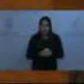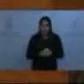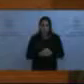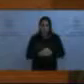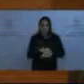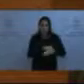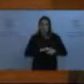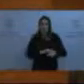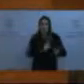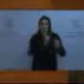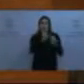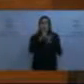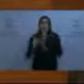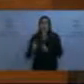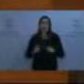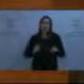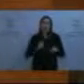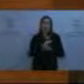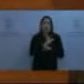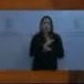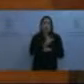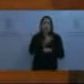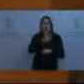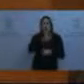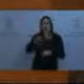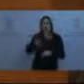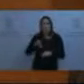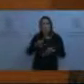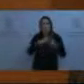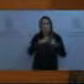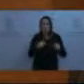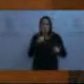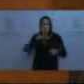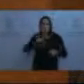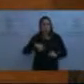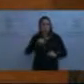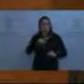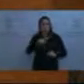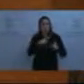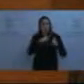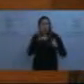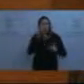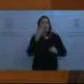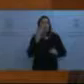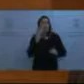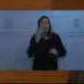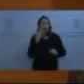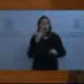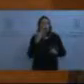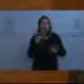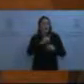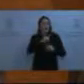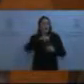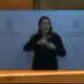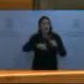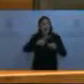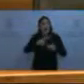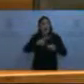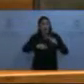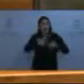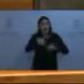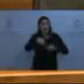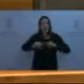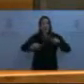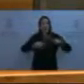de subvenciones a las comunidades asturianas con reconocimiento de asturianía restringen su capacidad de decisión?